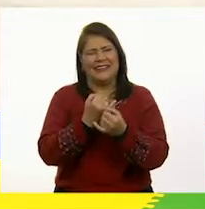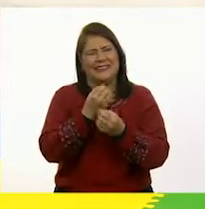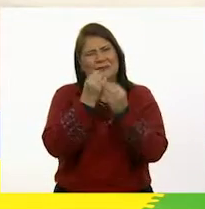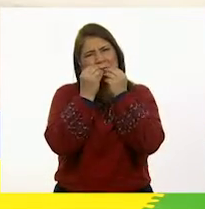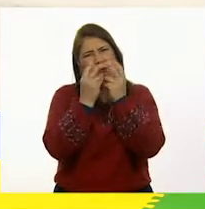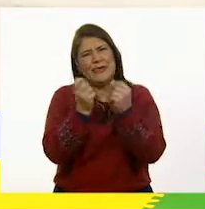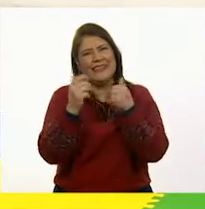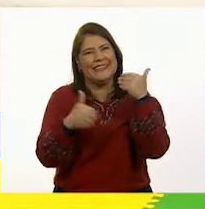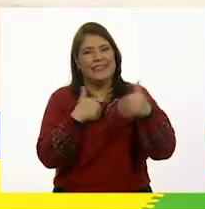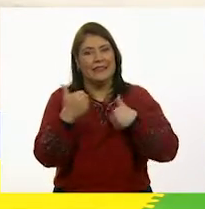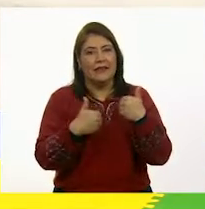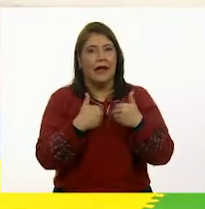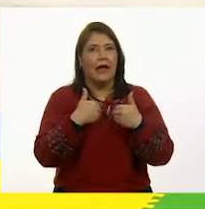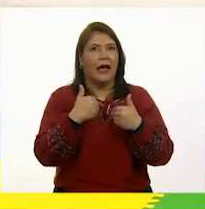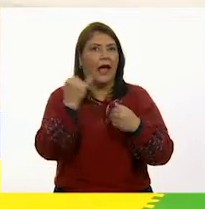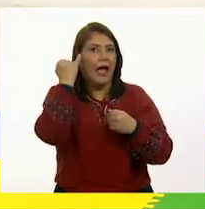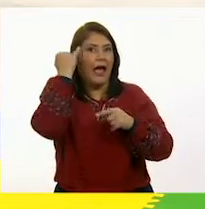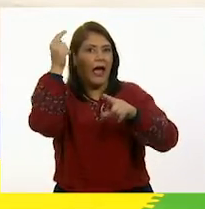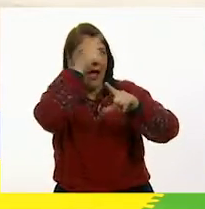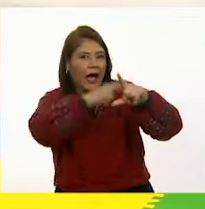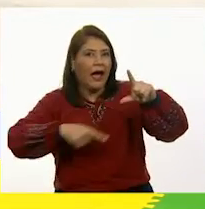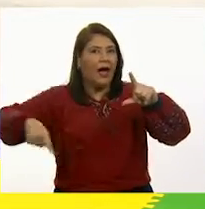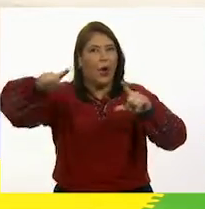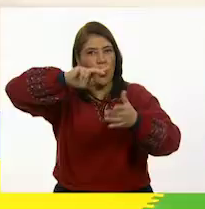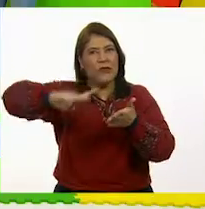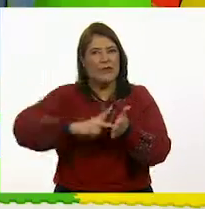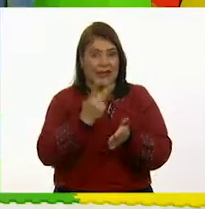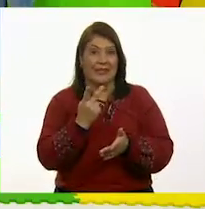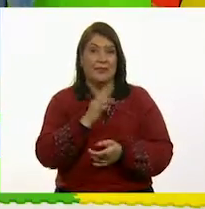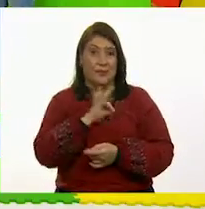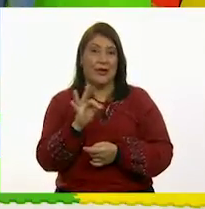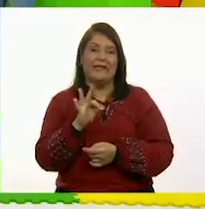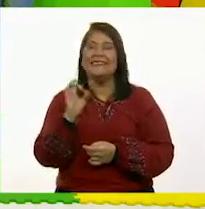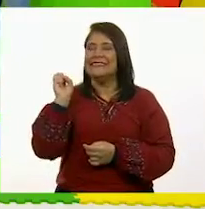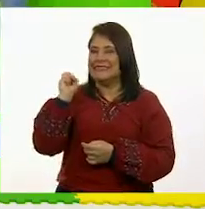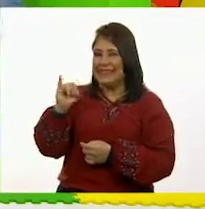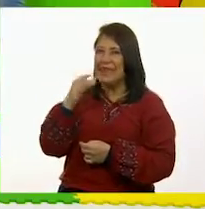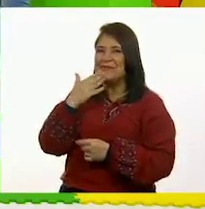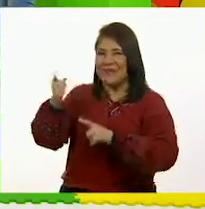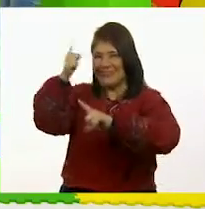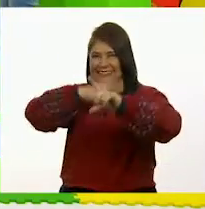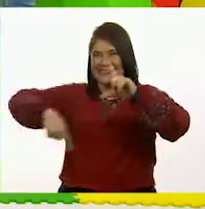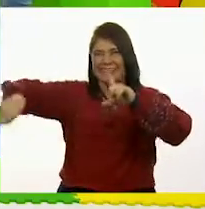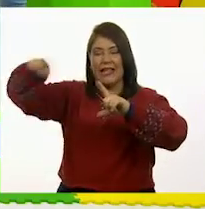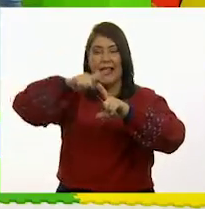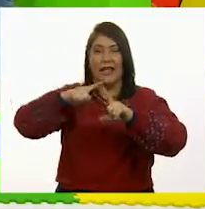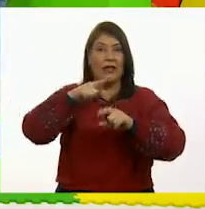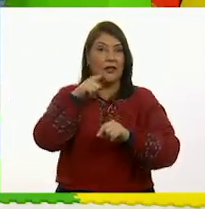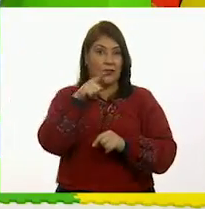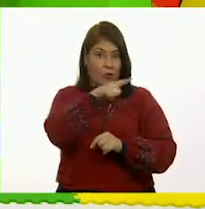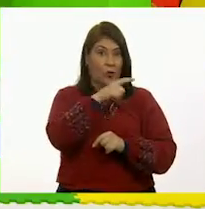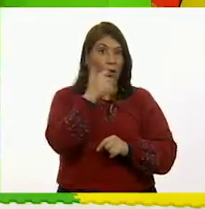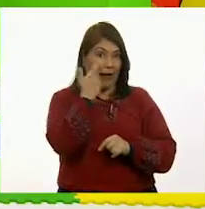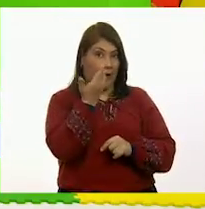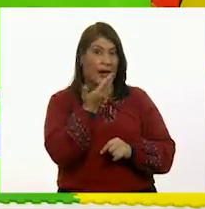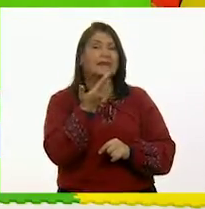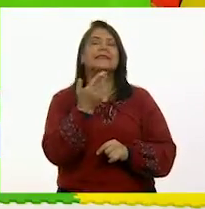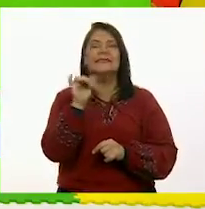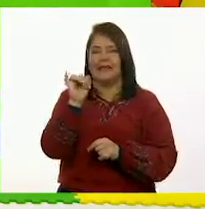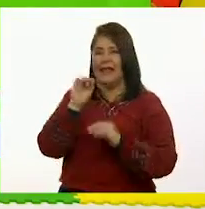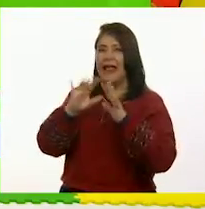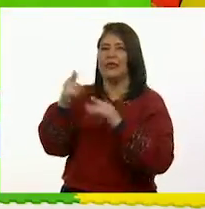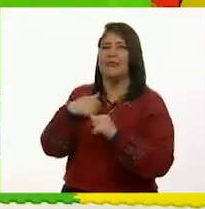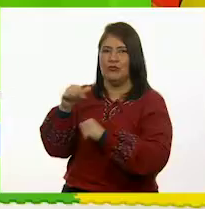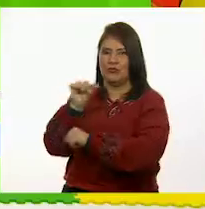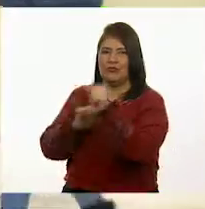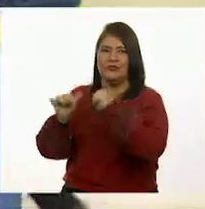¿Y si giramos la ruleta una vez más? ¡Sí! ¡Sí! ¡Ruleta! ¿Quieres girarla tú? ¡Claro que adelante! Sí. Muy